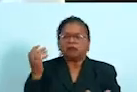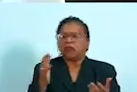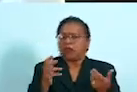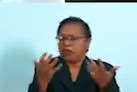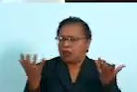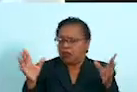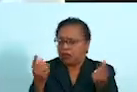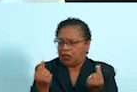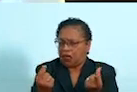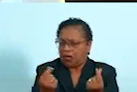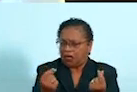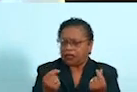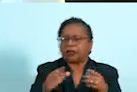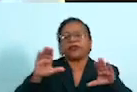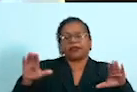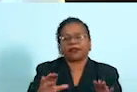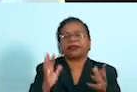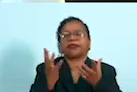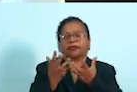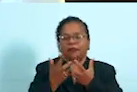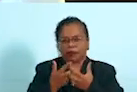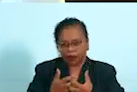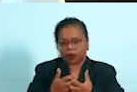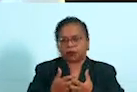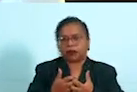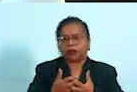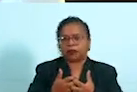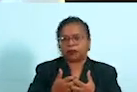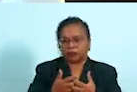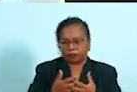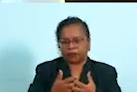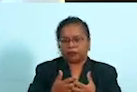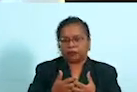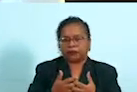hemos podido ajustar el sistema electoral